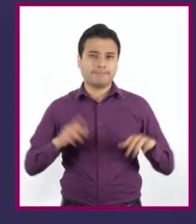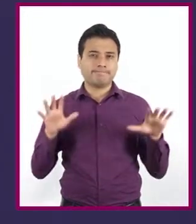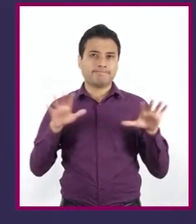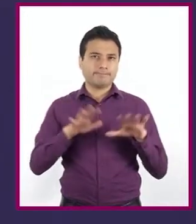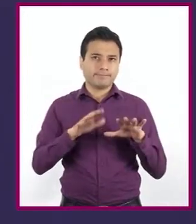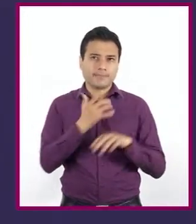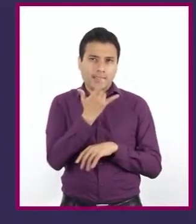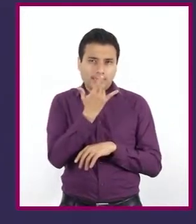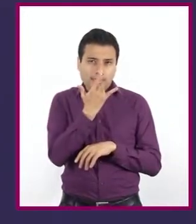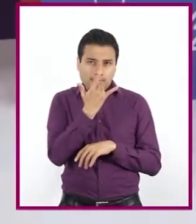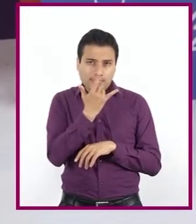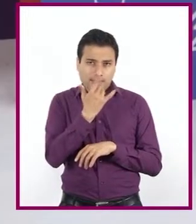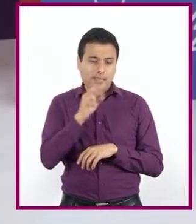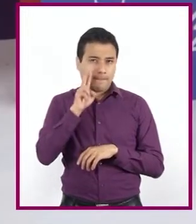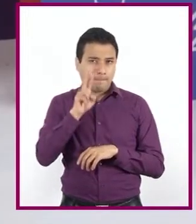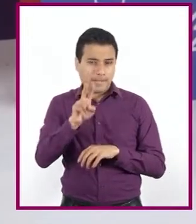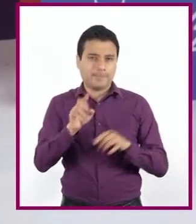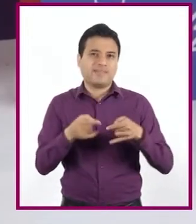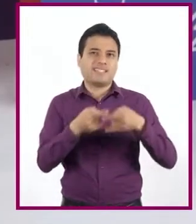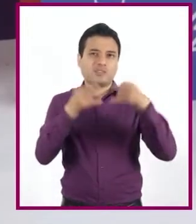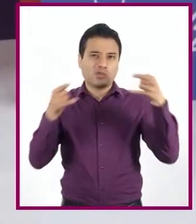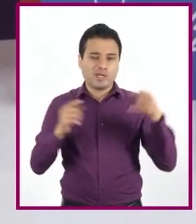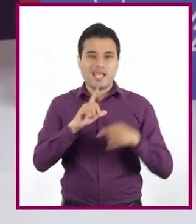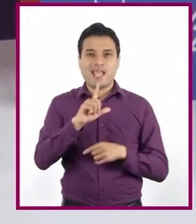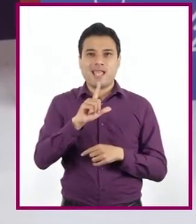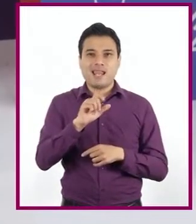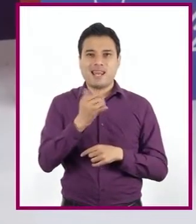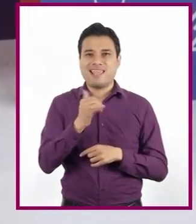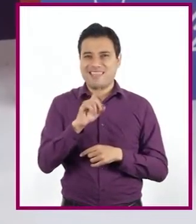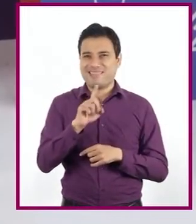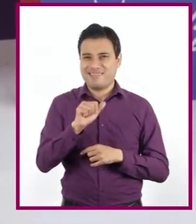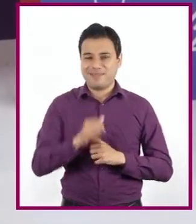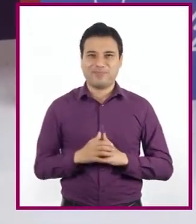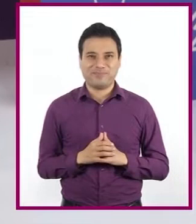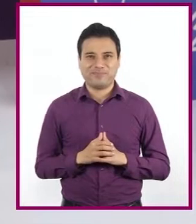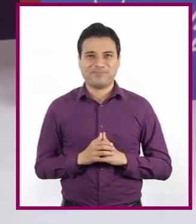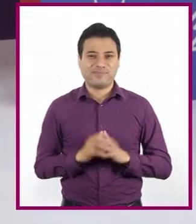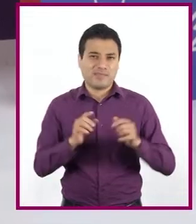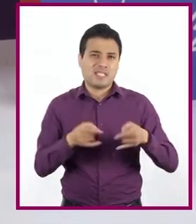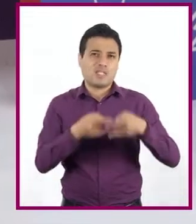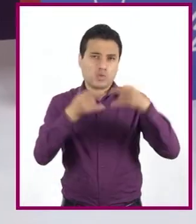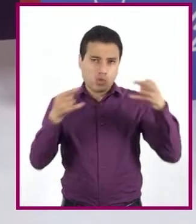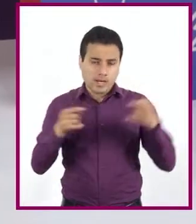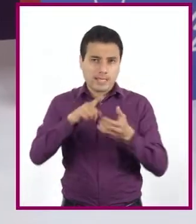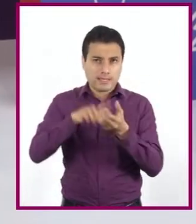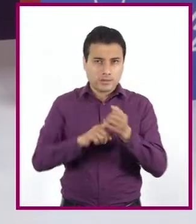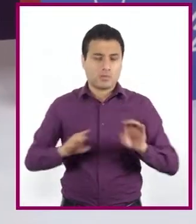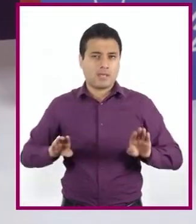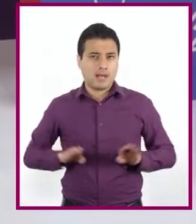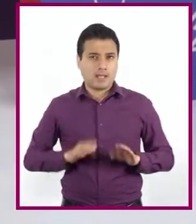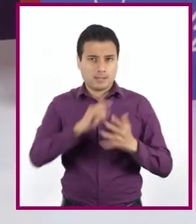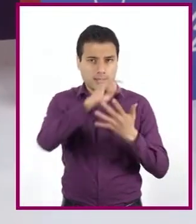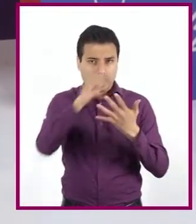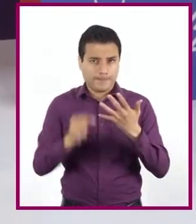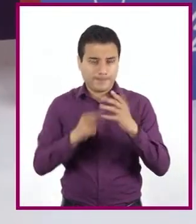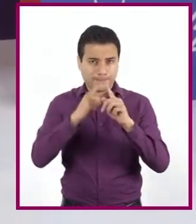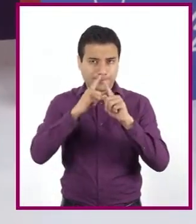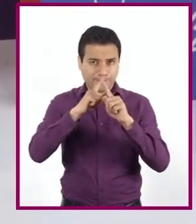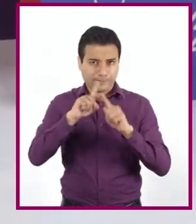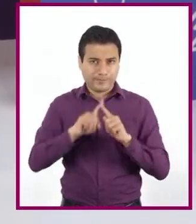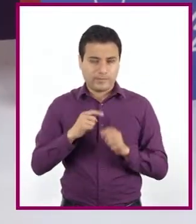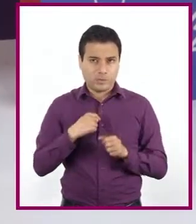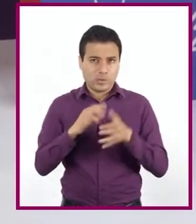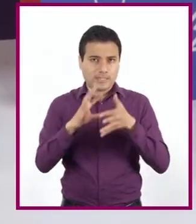de una leyenda. Analizaremos distintos aspectos de un relato y a partir de ahí desentrañaremos la trama